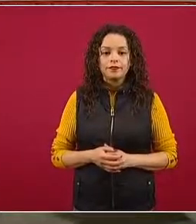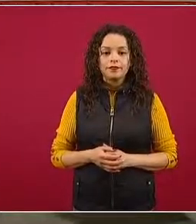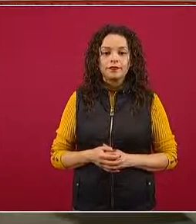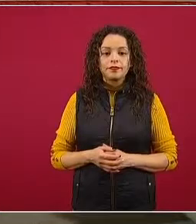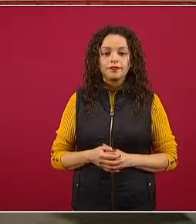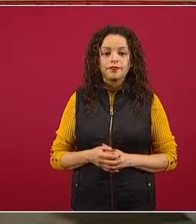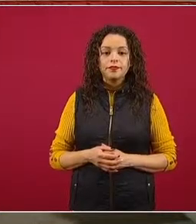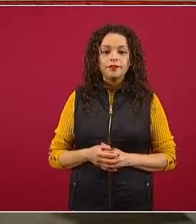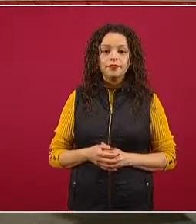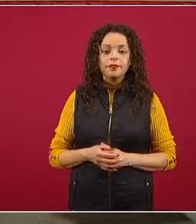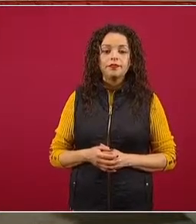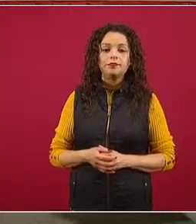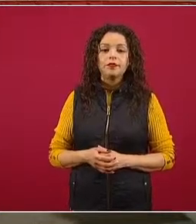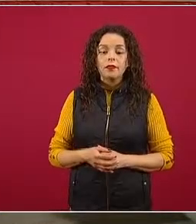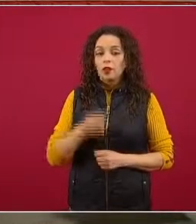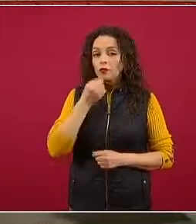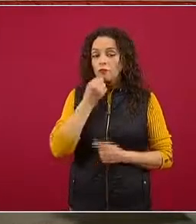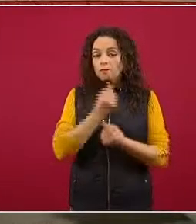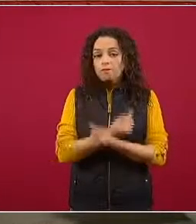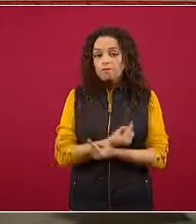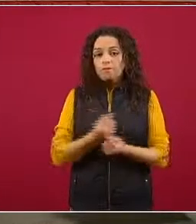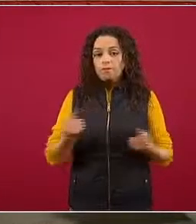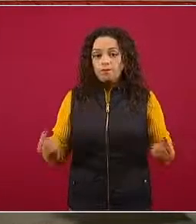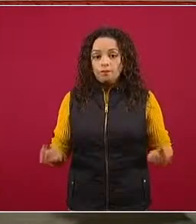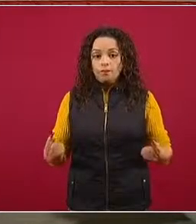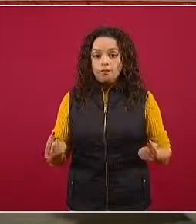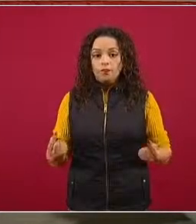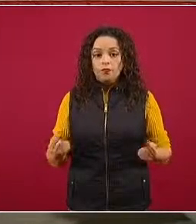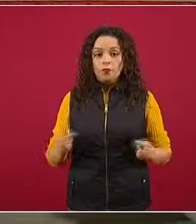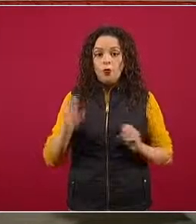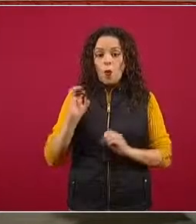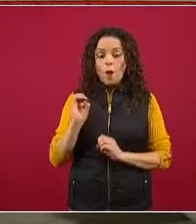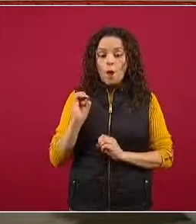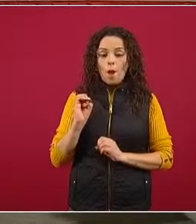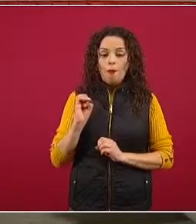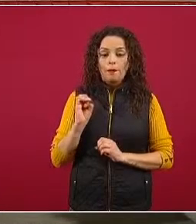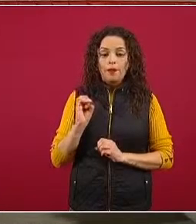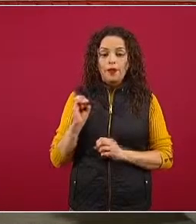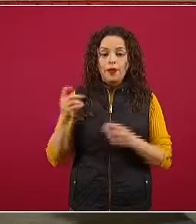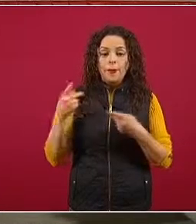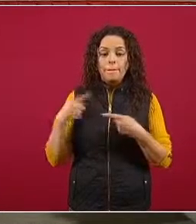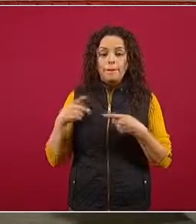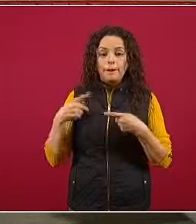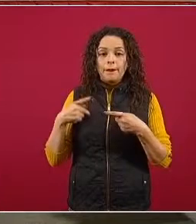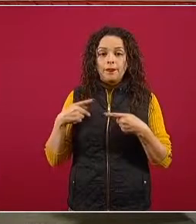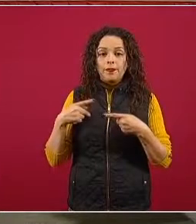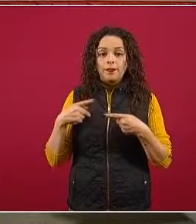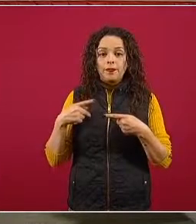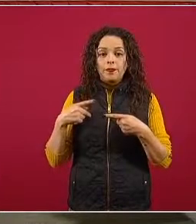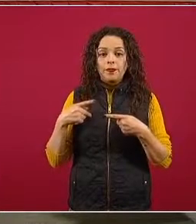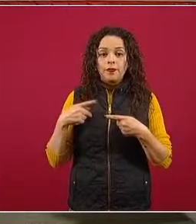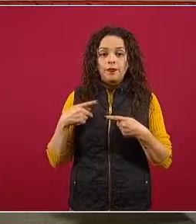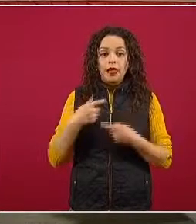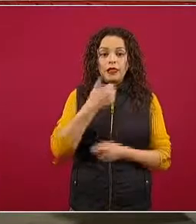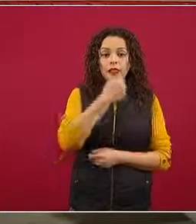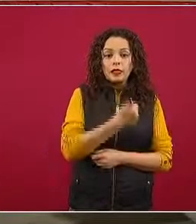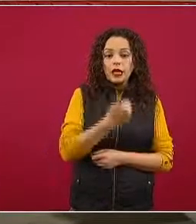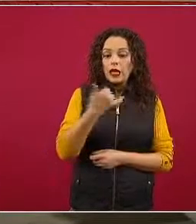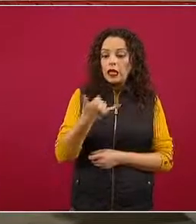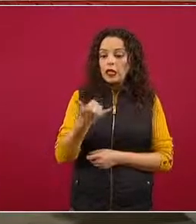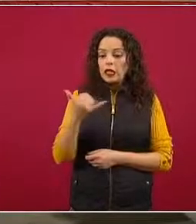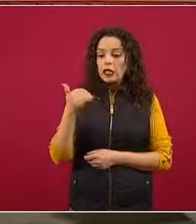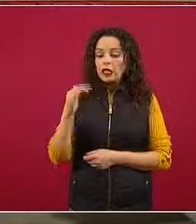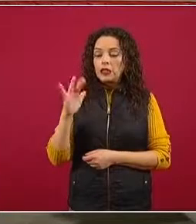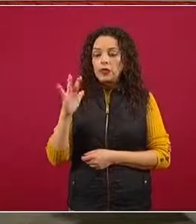estacional. Sobre los menores, las personas que tienen entre 6 y 59 meses, o sea, de